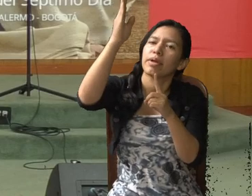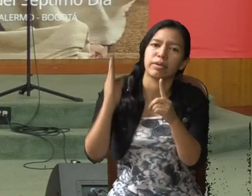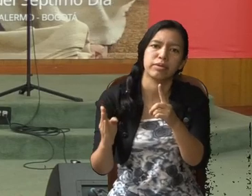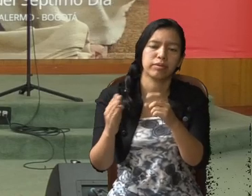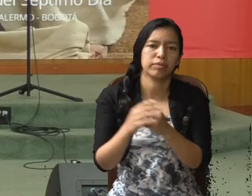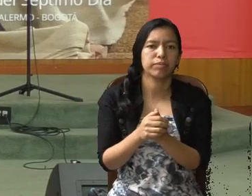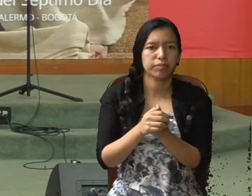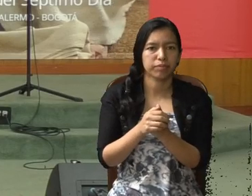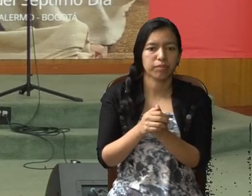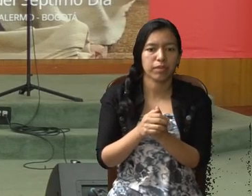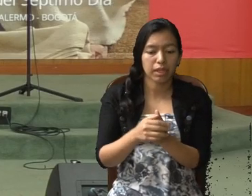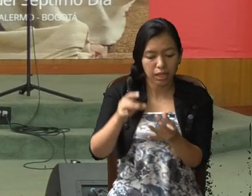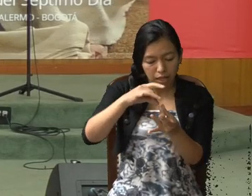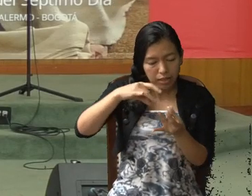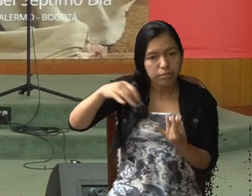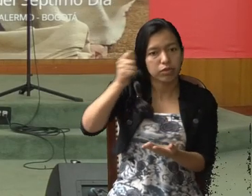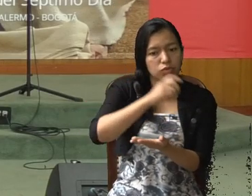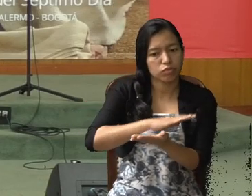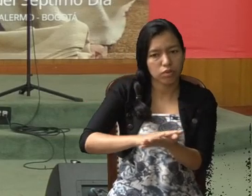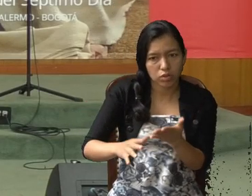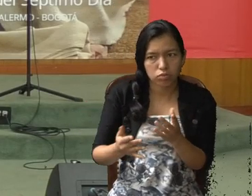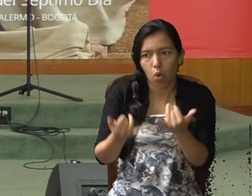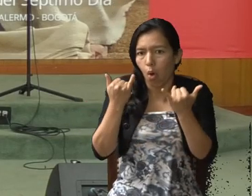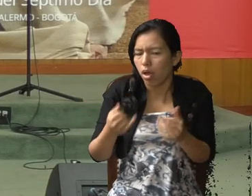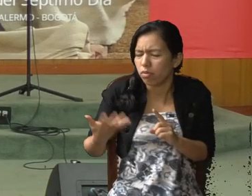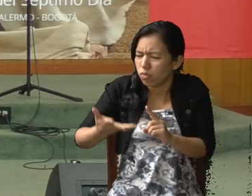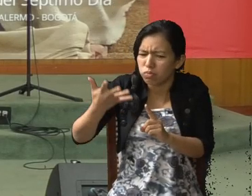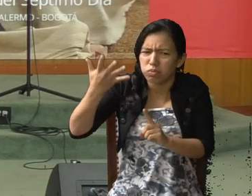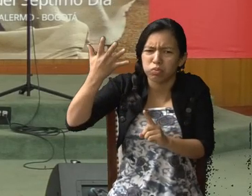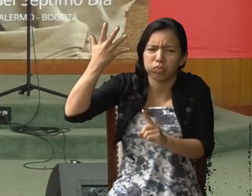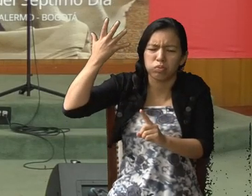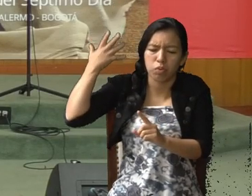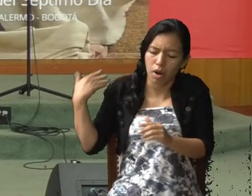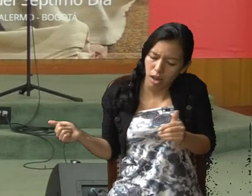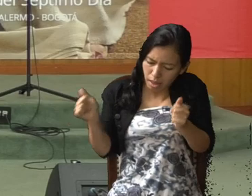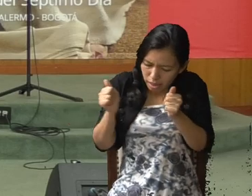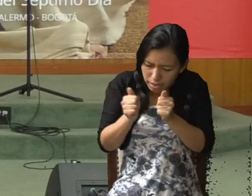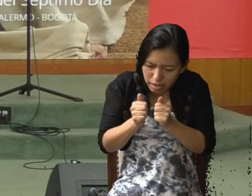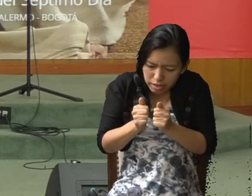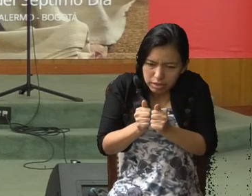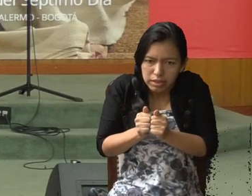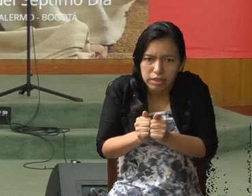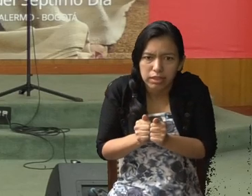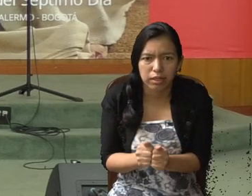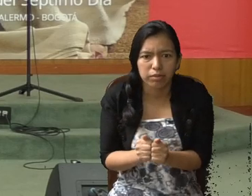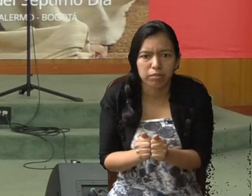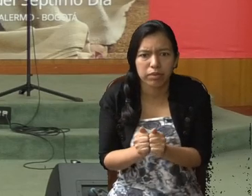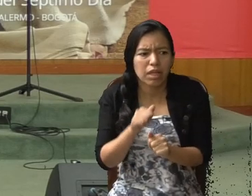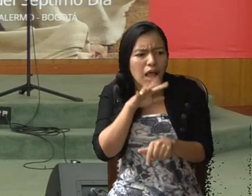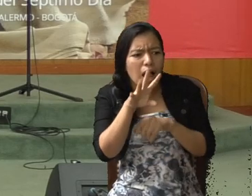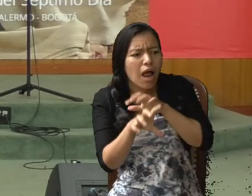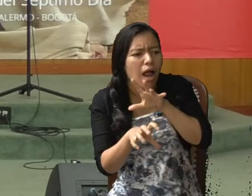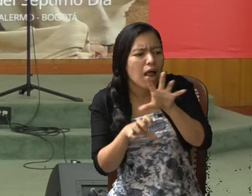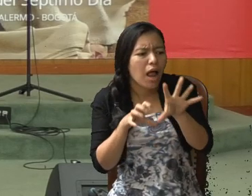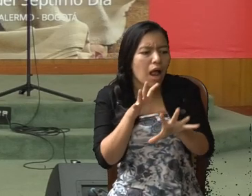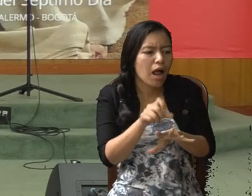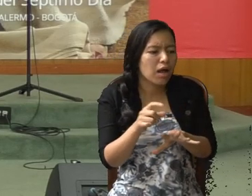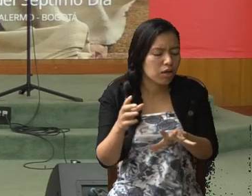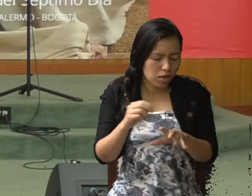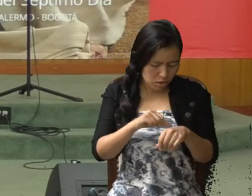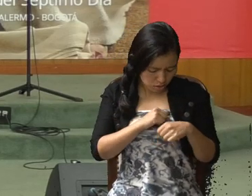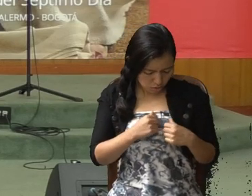El Espíritu Santo, tal vez hoy, tal vez hace muchos años, está cerca a ti y gime con sonidos indecibles para que